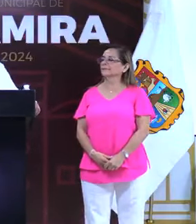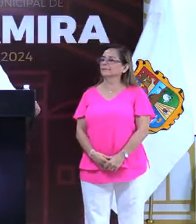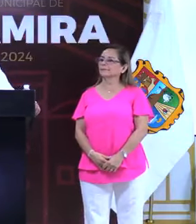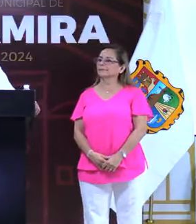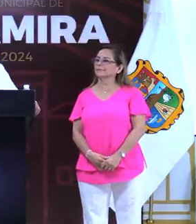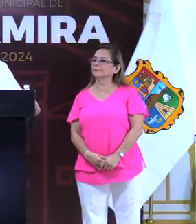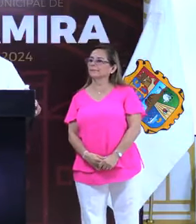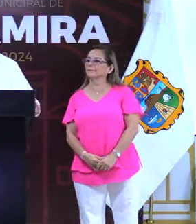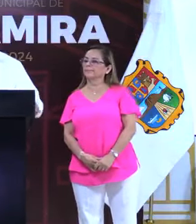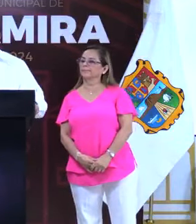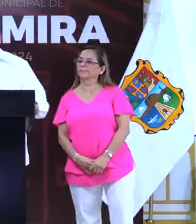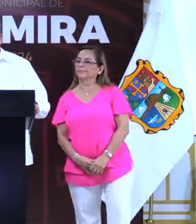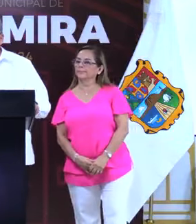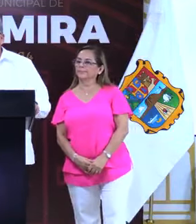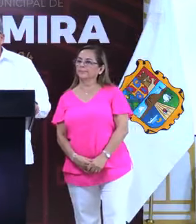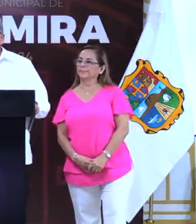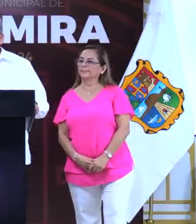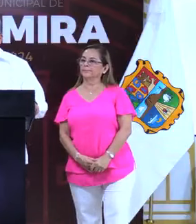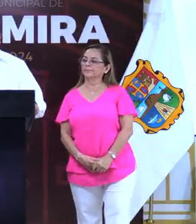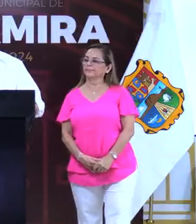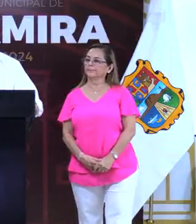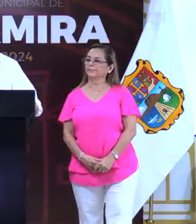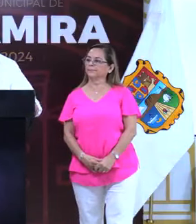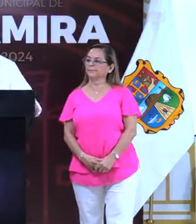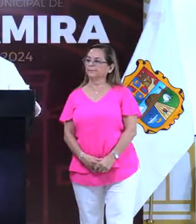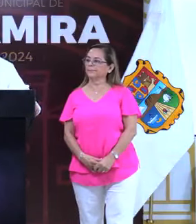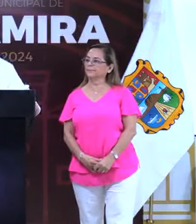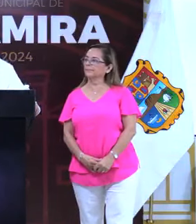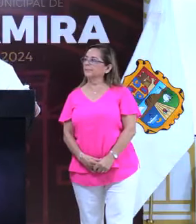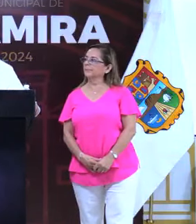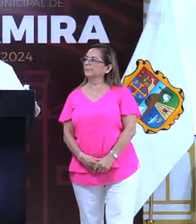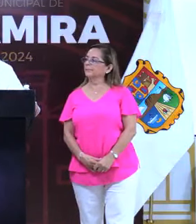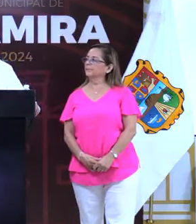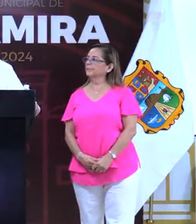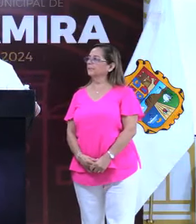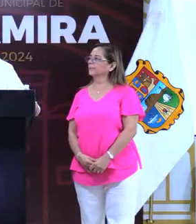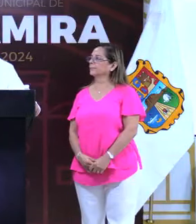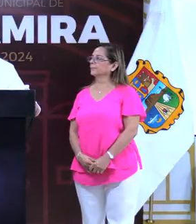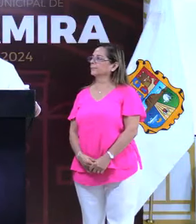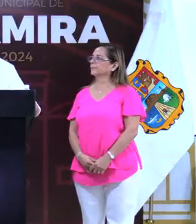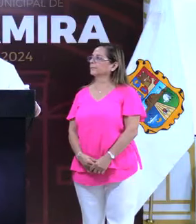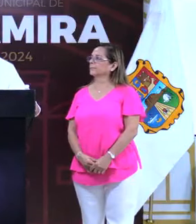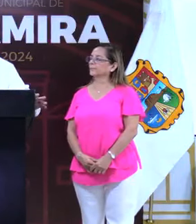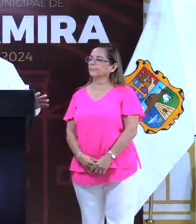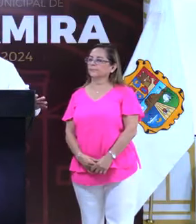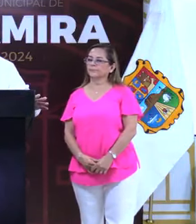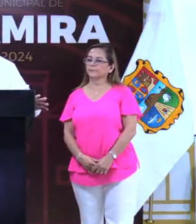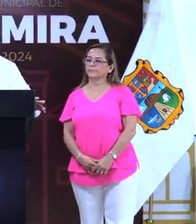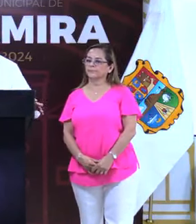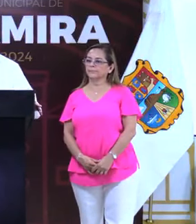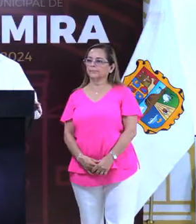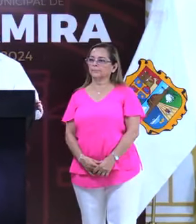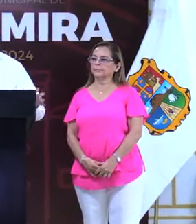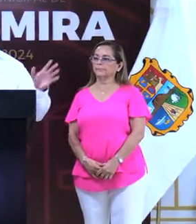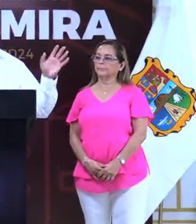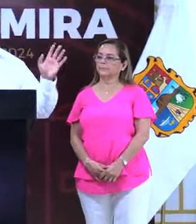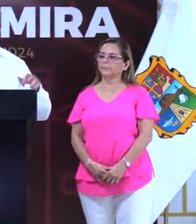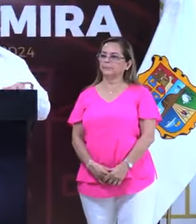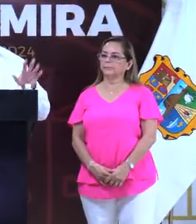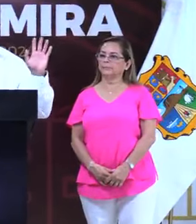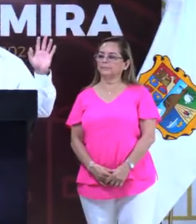la Dirección de Bienestar Social para que nos apoyen. Y desde luego, toda la teoría hay que llevarla a la práctica siempre, porque si no se queda